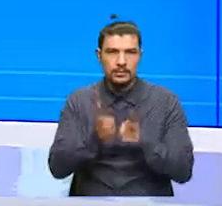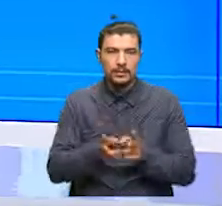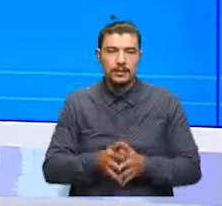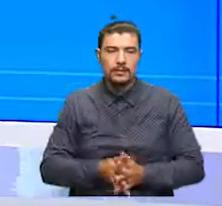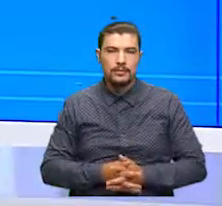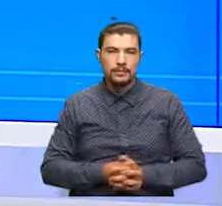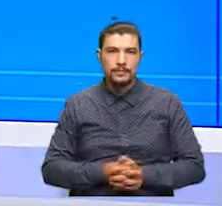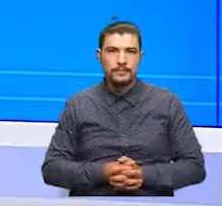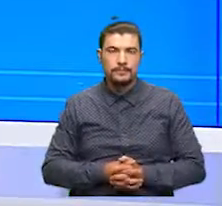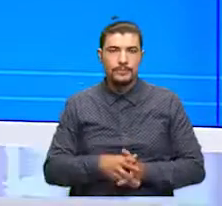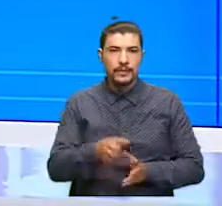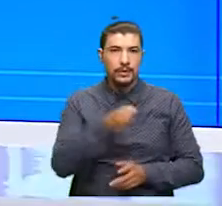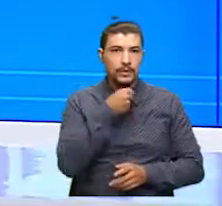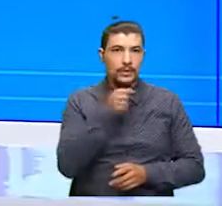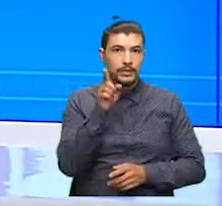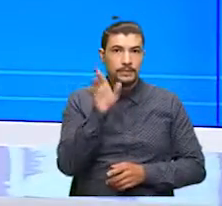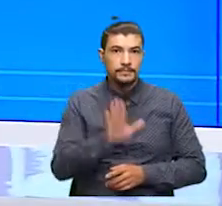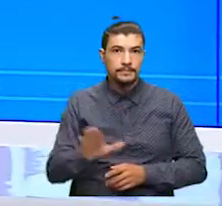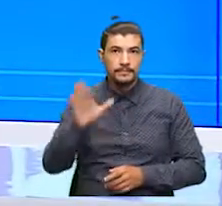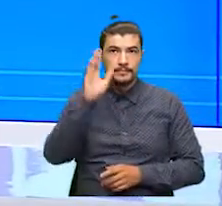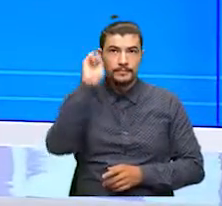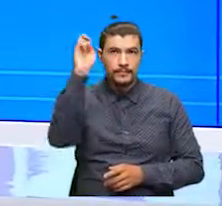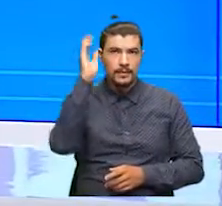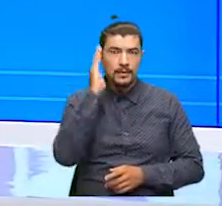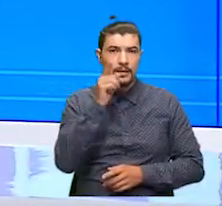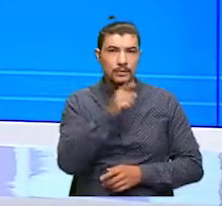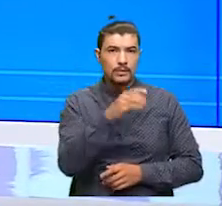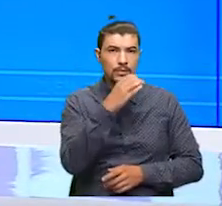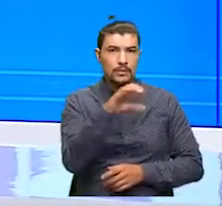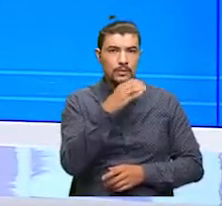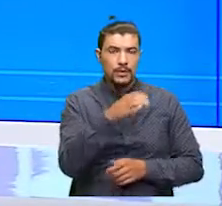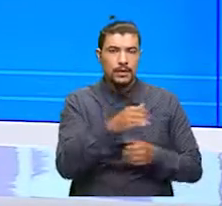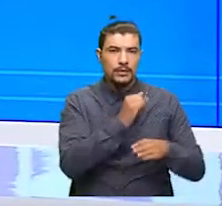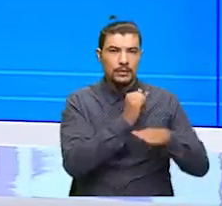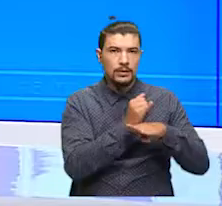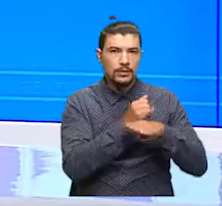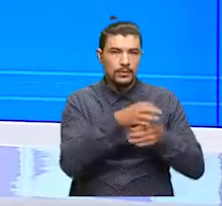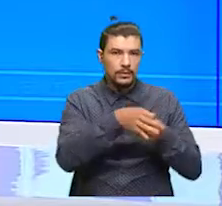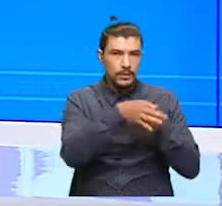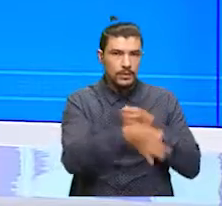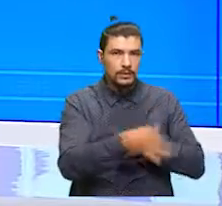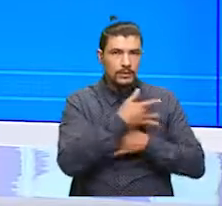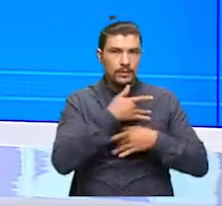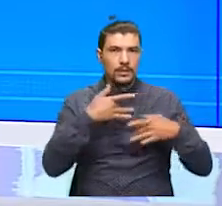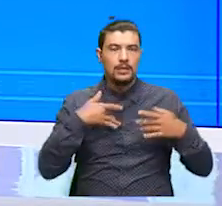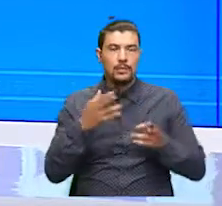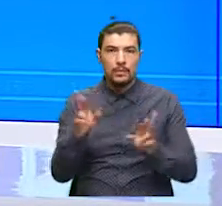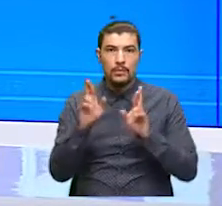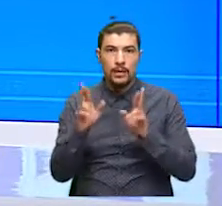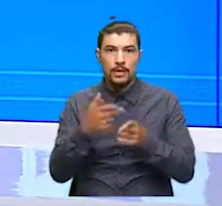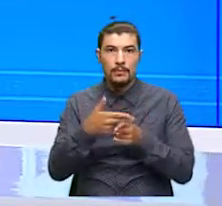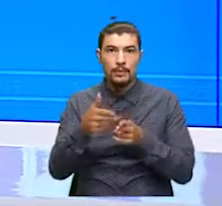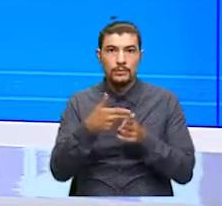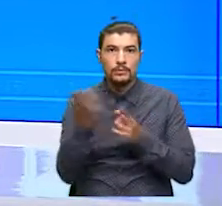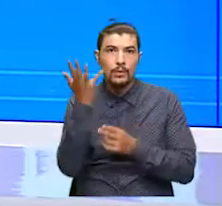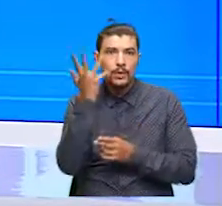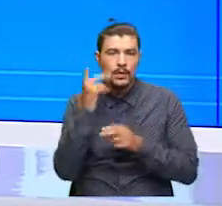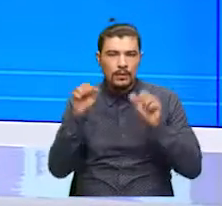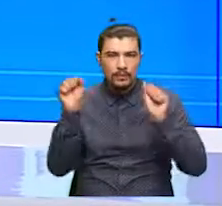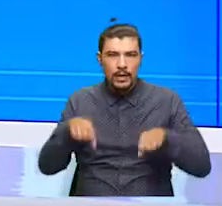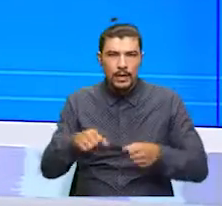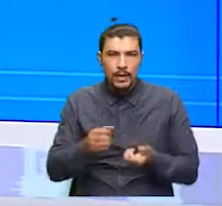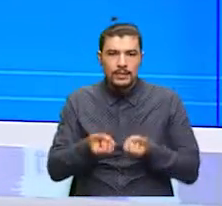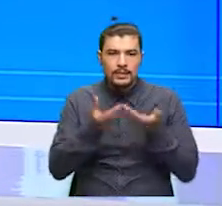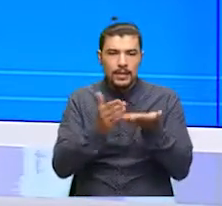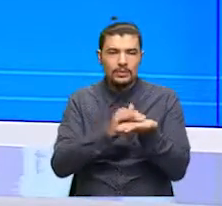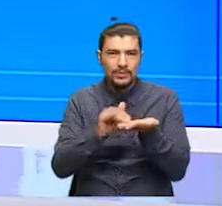y en noticias de norte de santander en cúcuta el instituto municipal de salud de esta ciudad espera que en los próximos días se solucionen la deuda que tiene